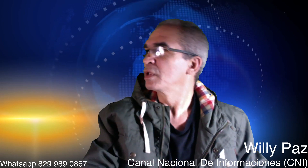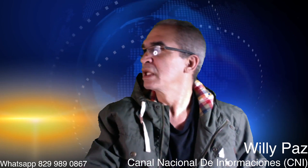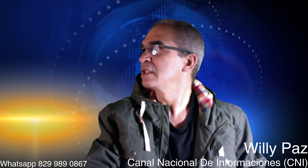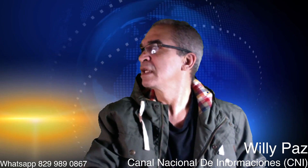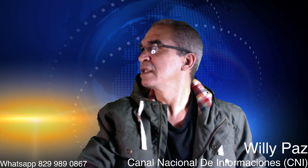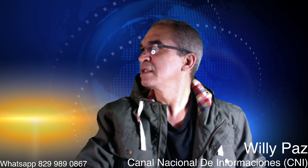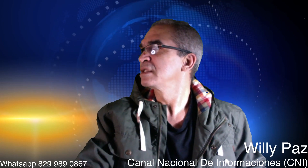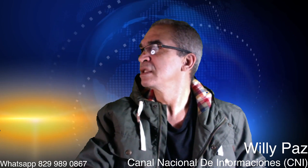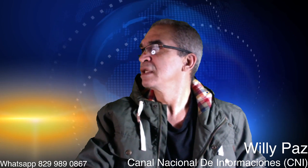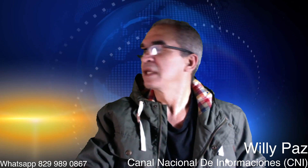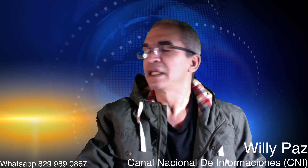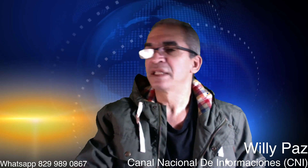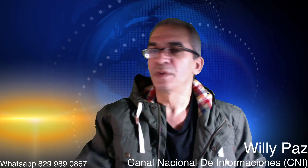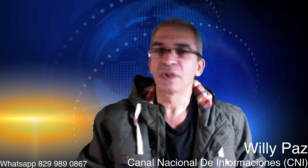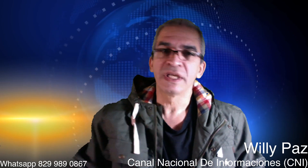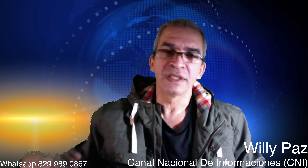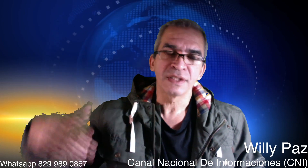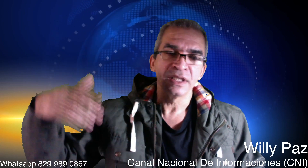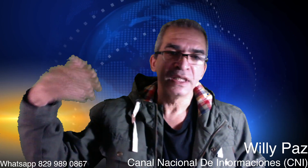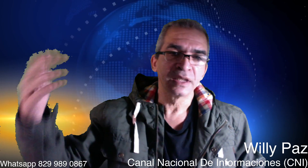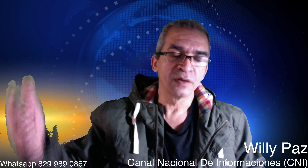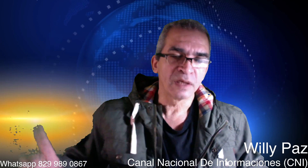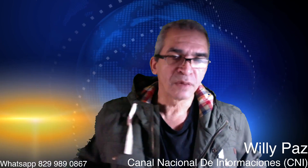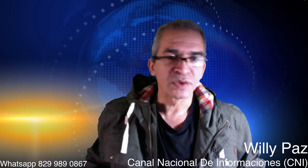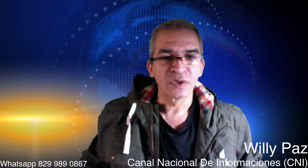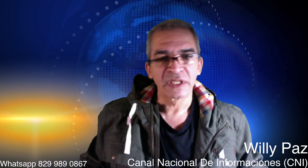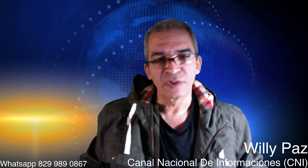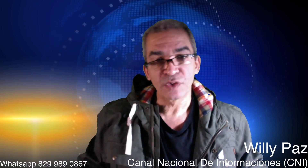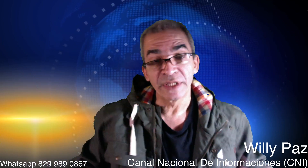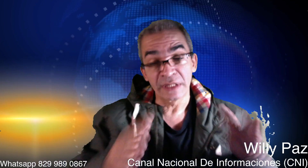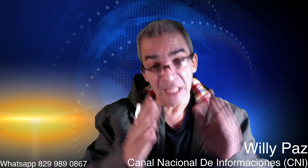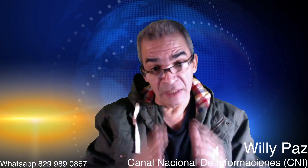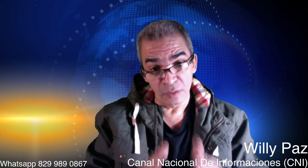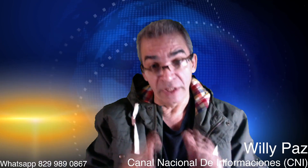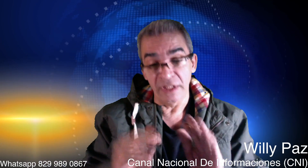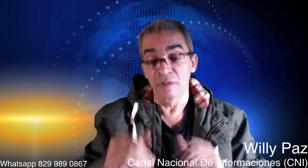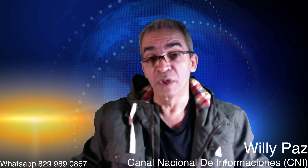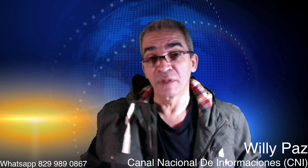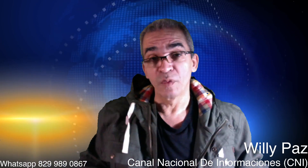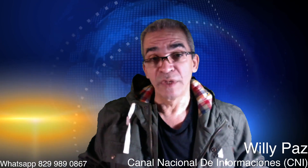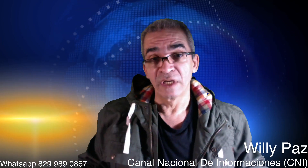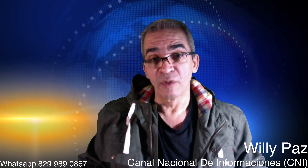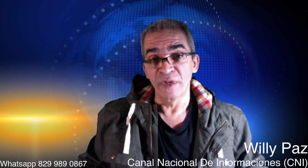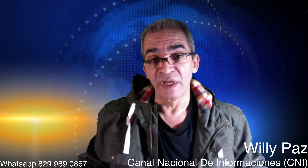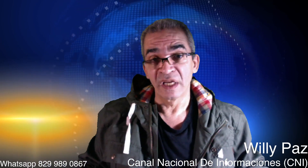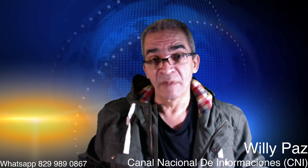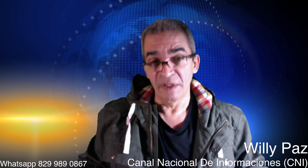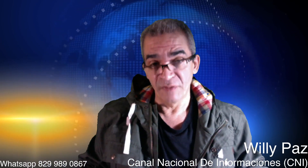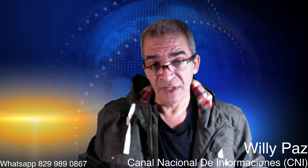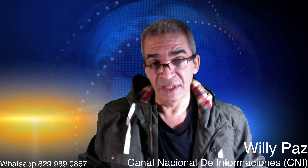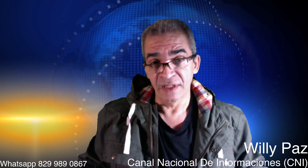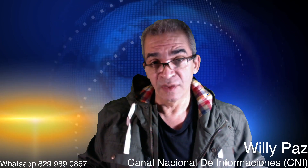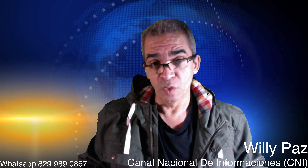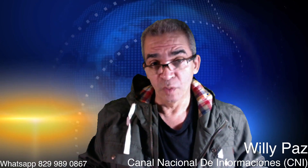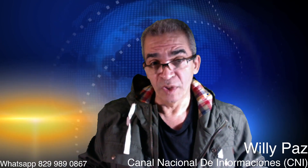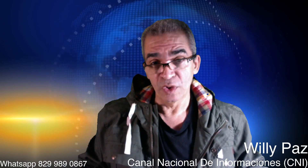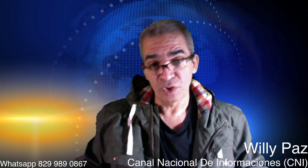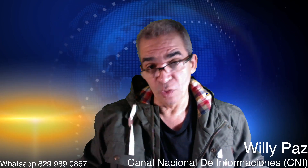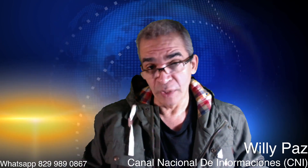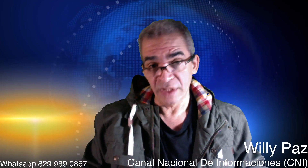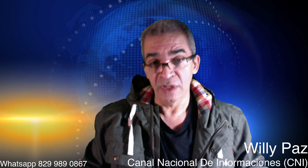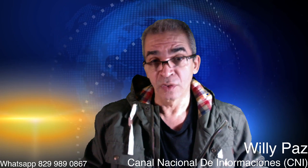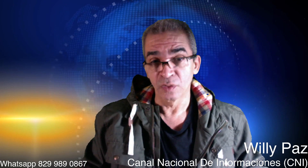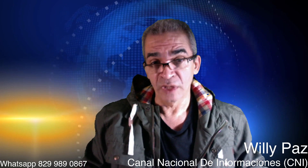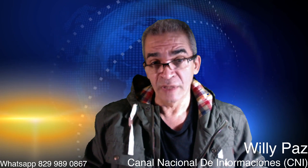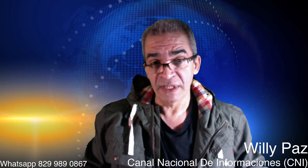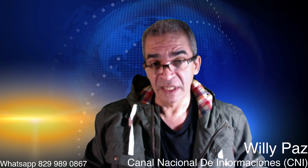como todas las tardes. Gracias a ustedes y a todas las personas que nos siguen tanto aquí como en República Dominicana. Manifiesten sus opiniones